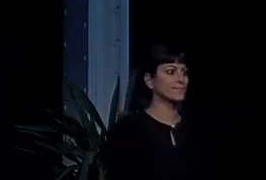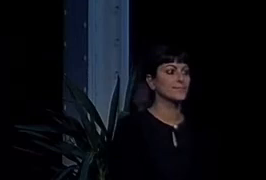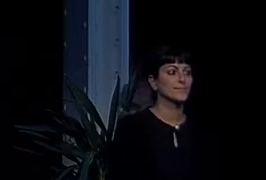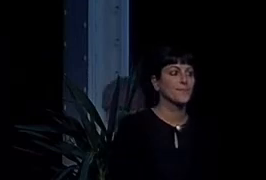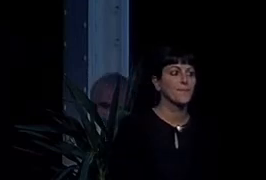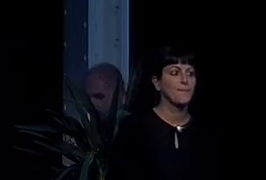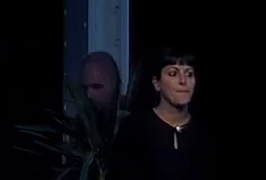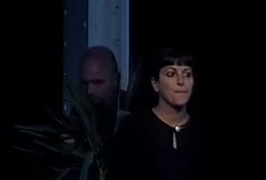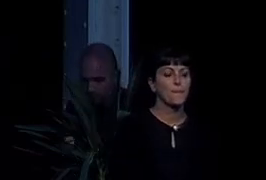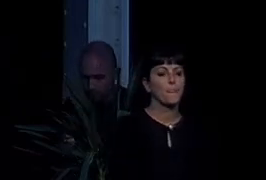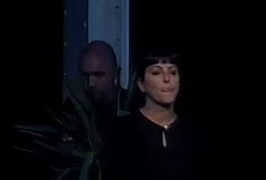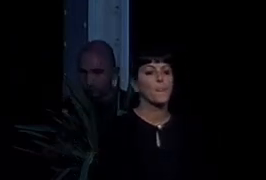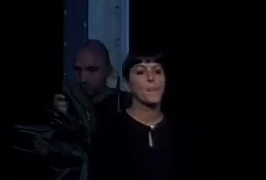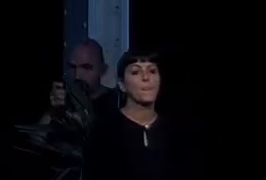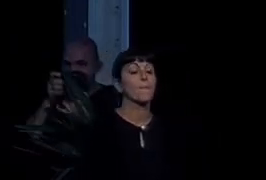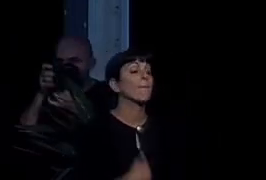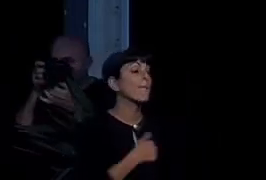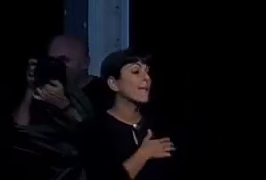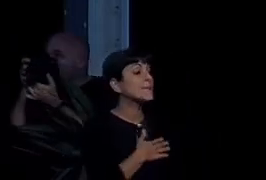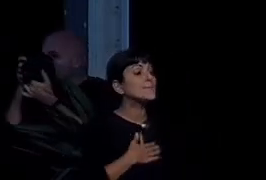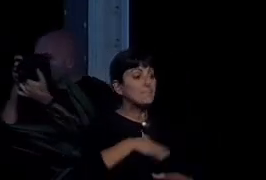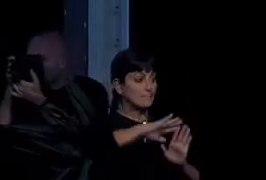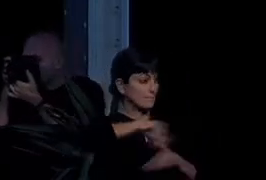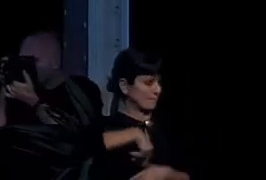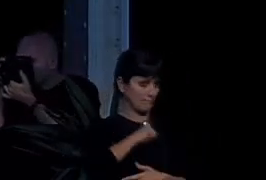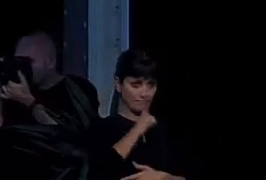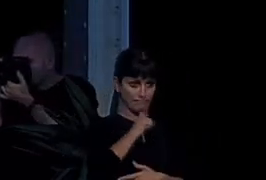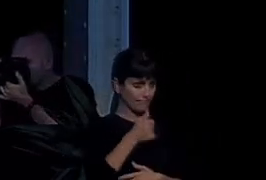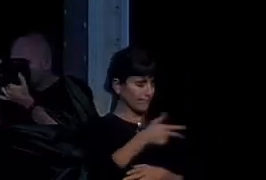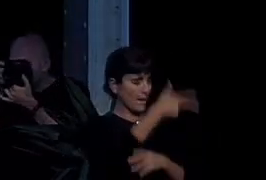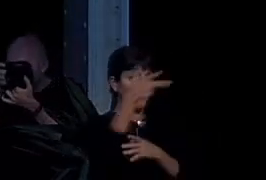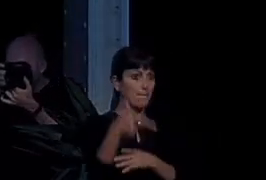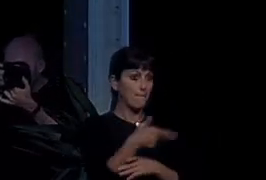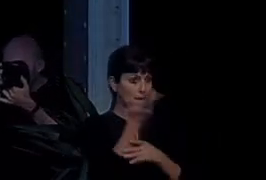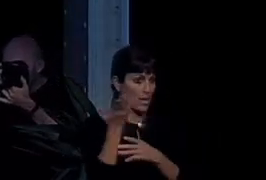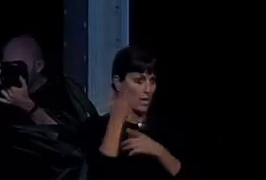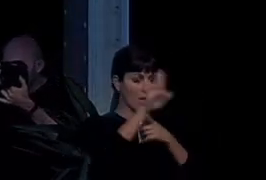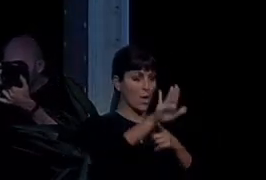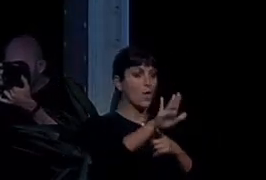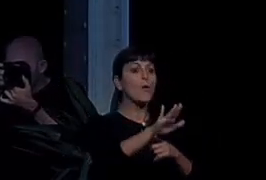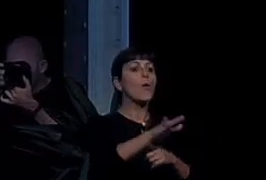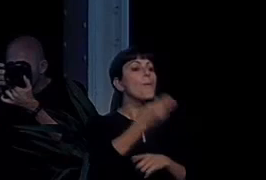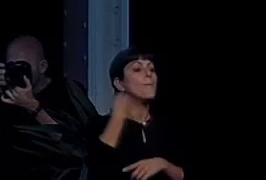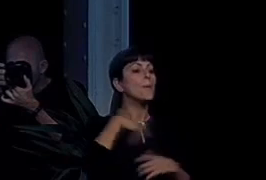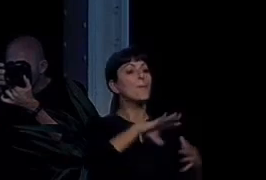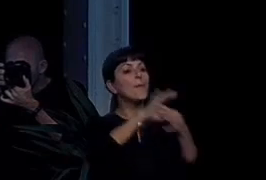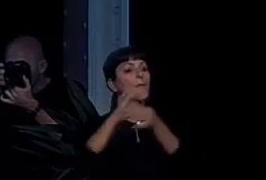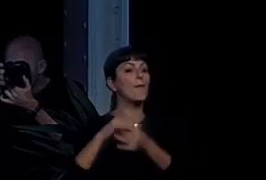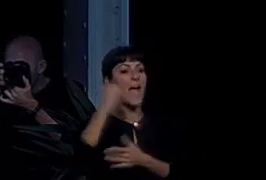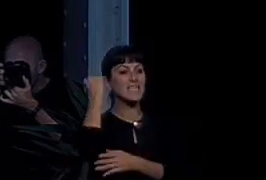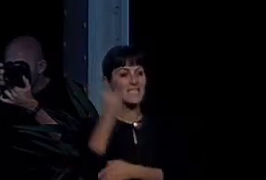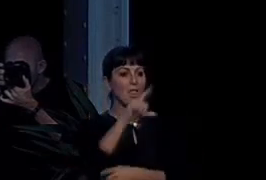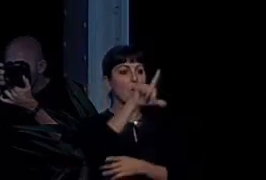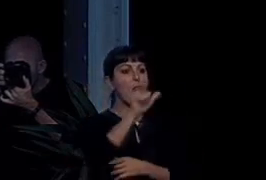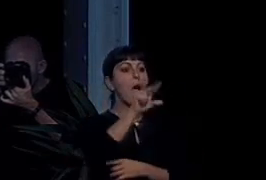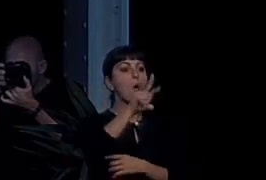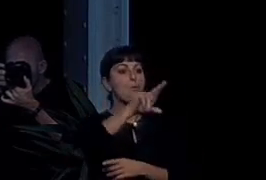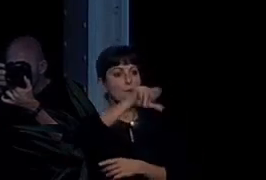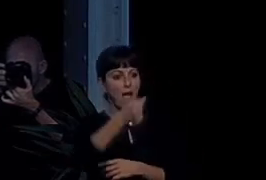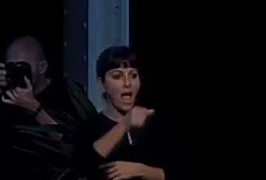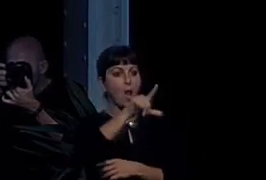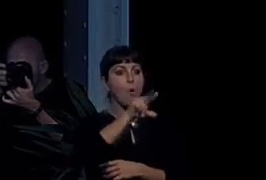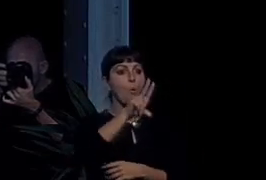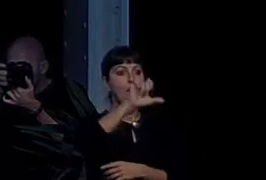Vale, quiero terminar con este vídeo, también con el asesinato de Laura Luelmo. En él